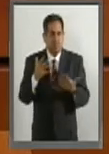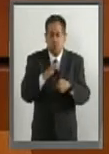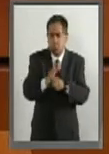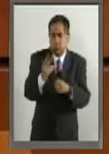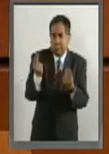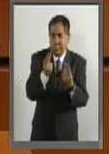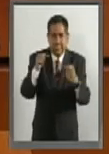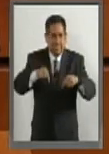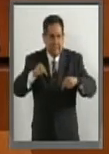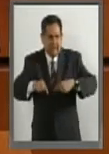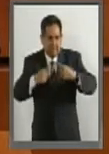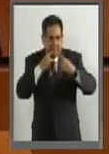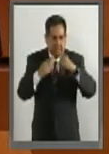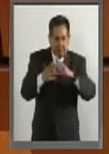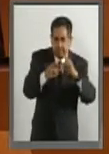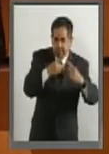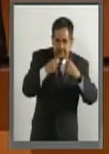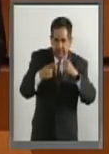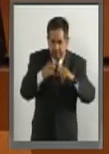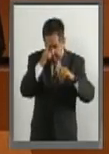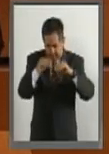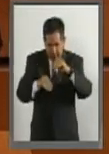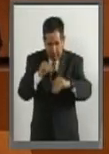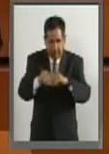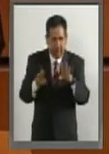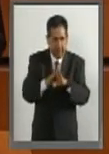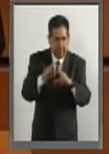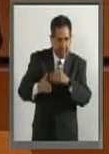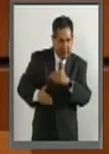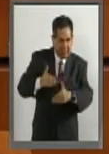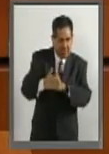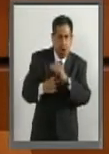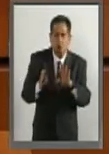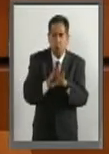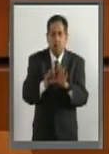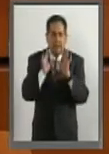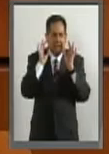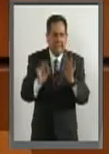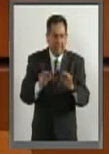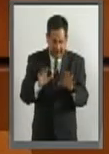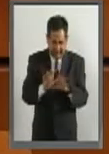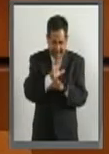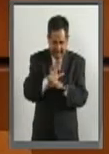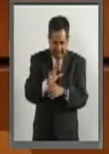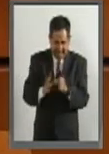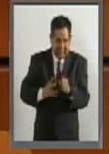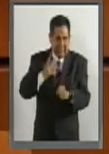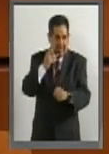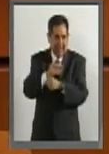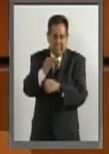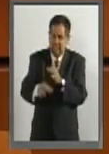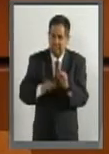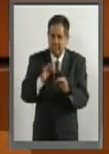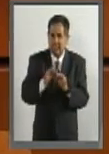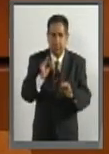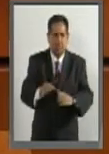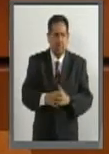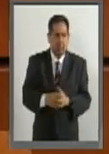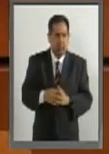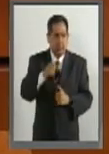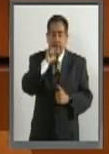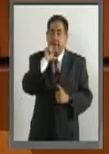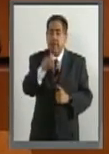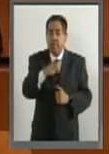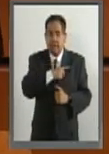necesidades y reclamos de nuestra sociedad para emprender el camino de una reforma de todas las reformas. Pero